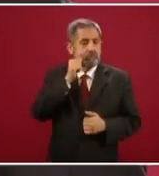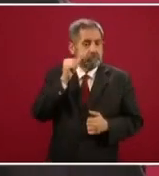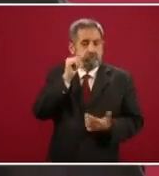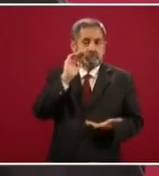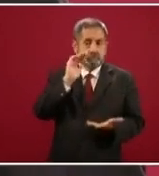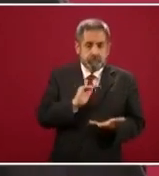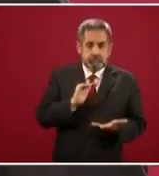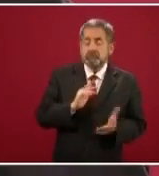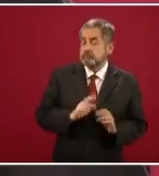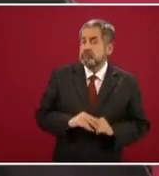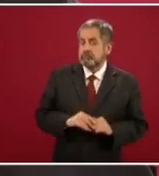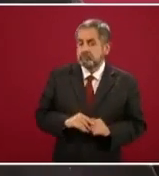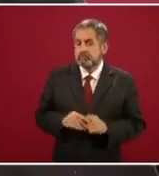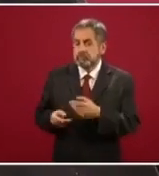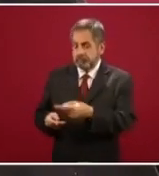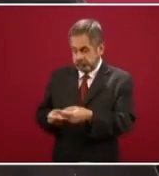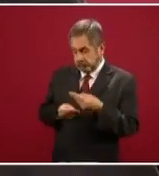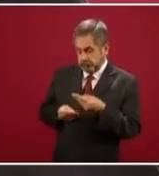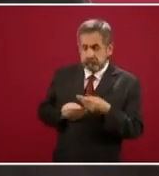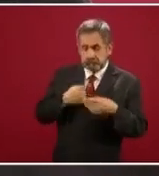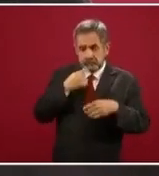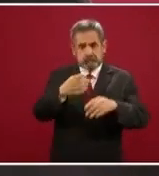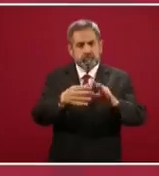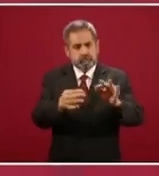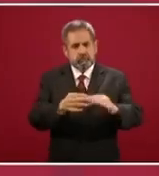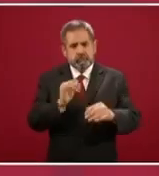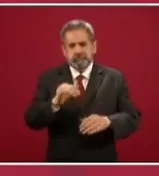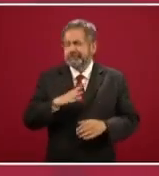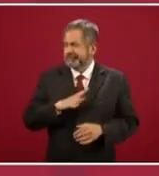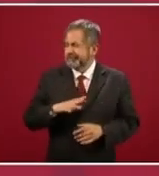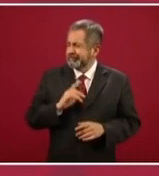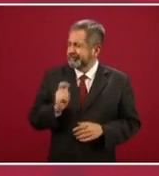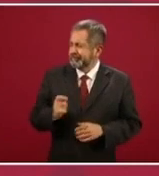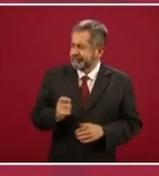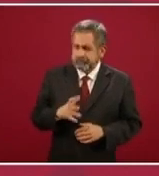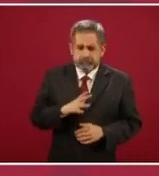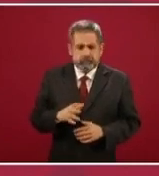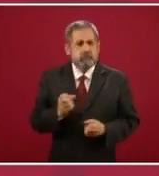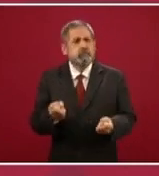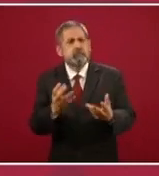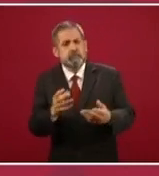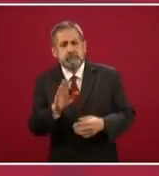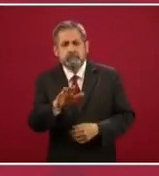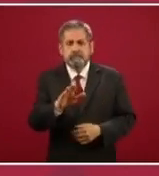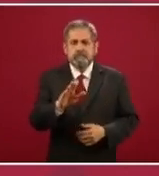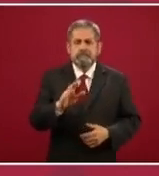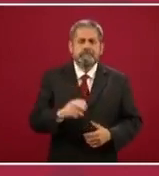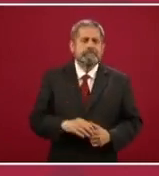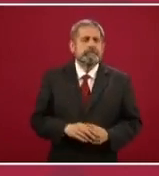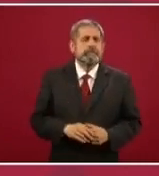tengo, eso sí se los puedo decir. Pues